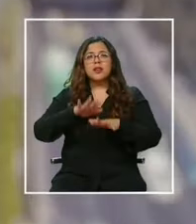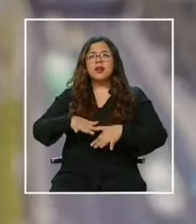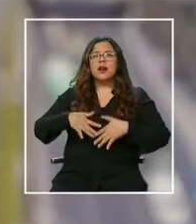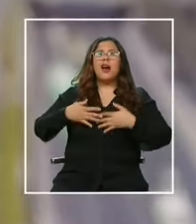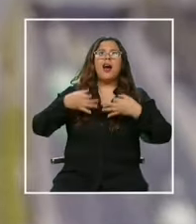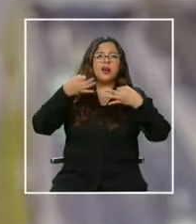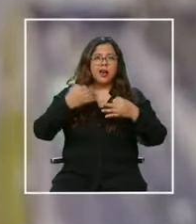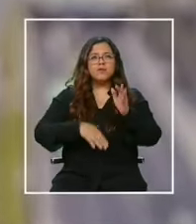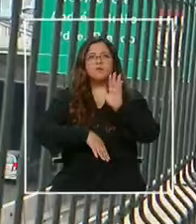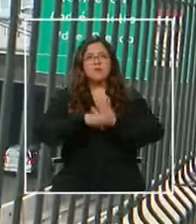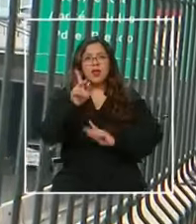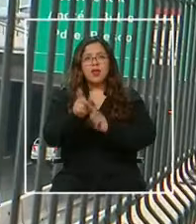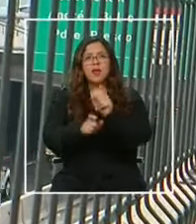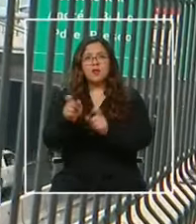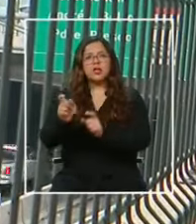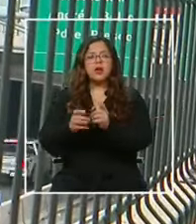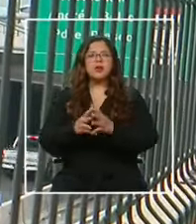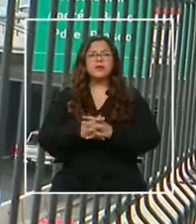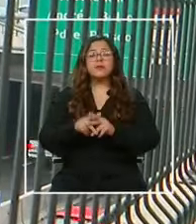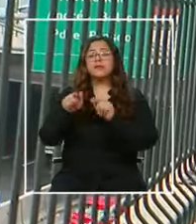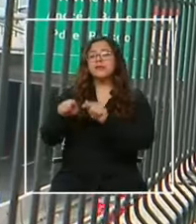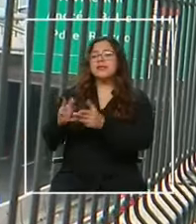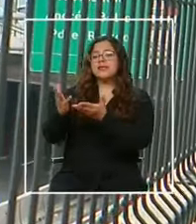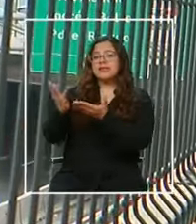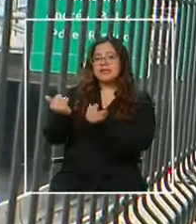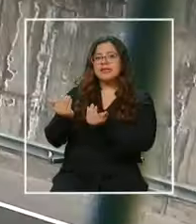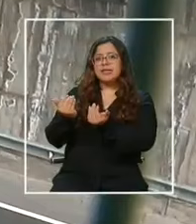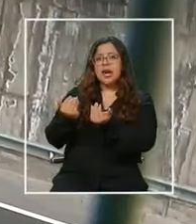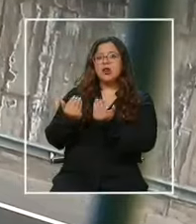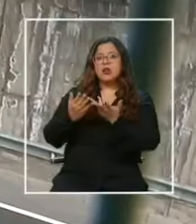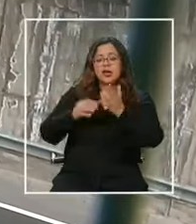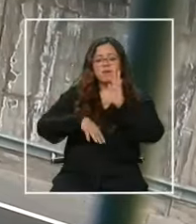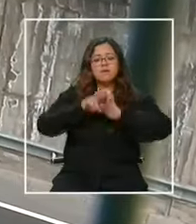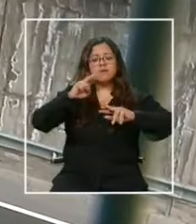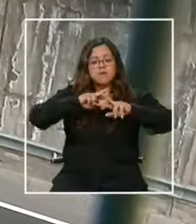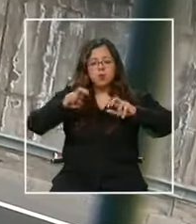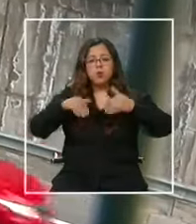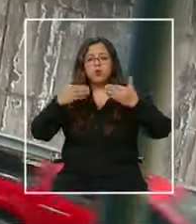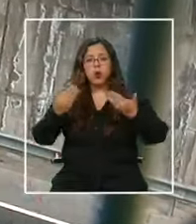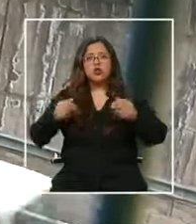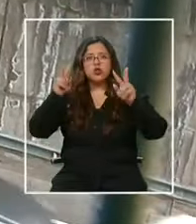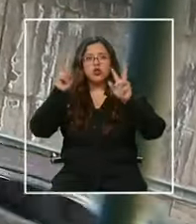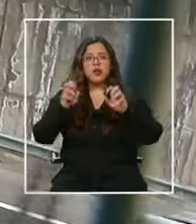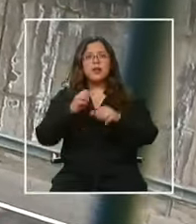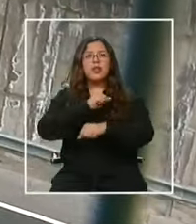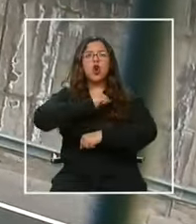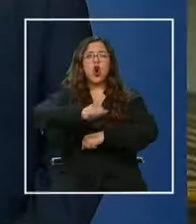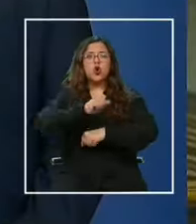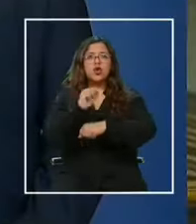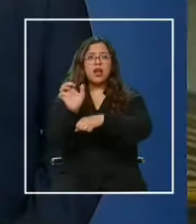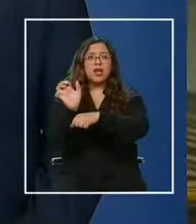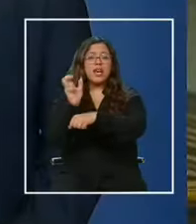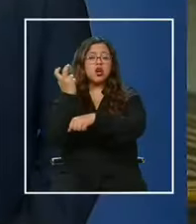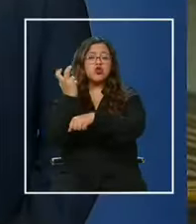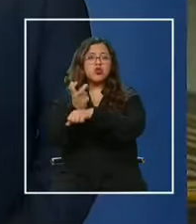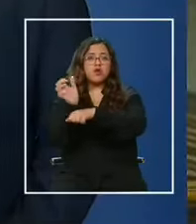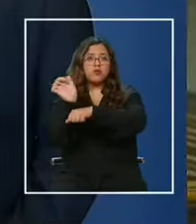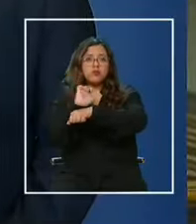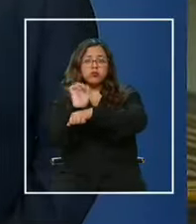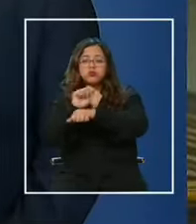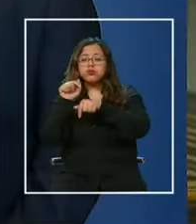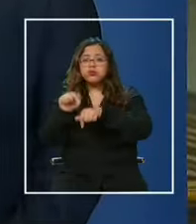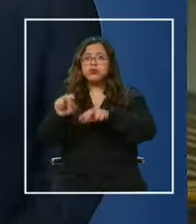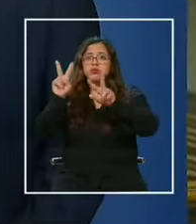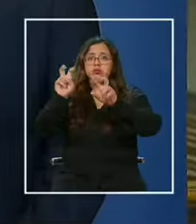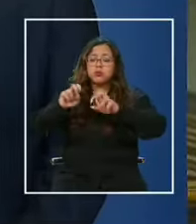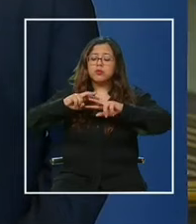de seguridad de los usuarios. Era necesario dar un paso en mayor investigación, por eso mismo el bloque antiencerrona, al tener una tarea